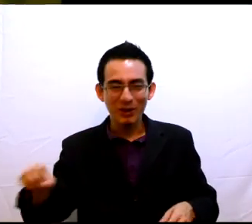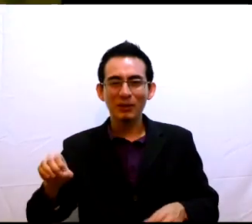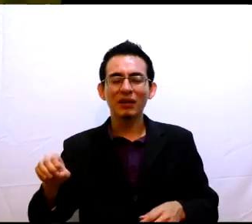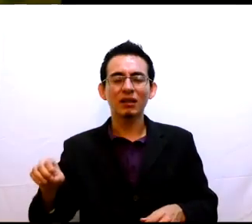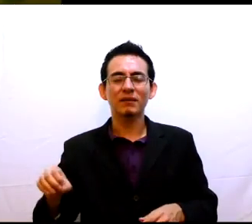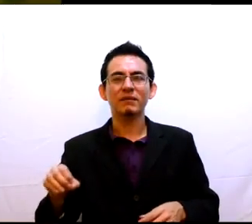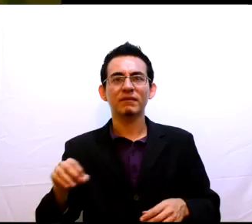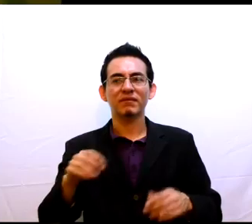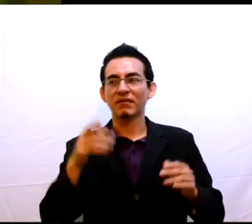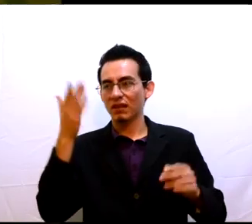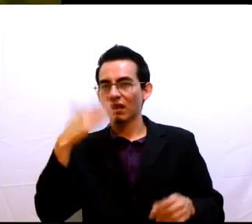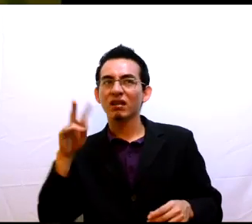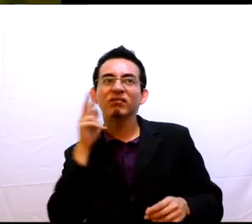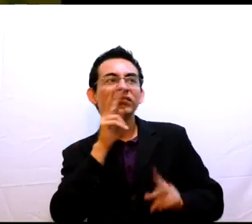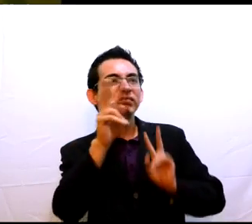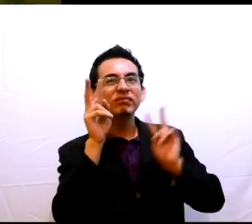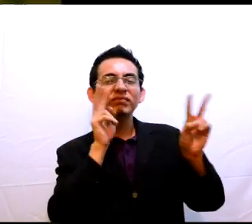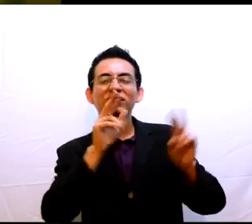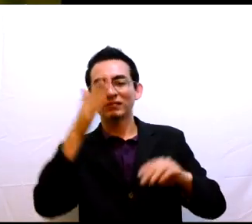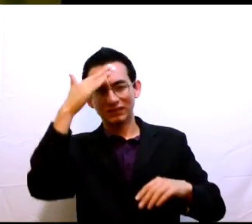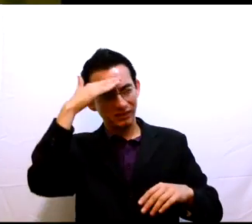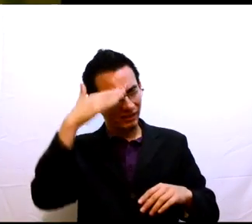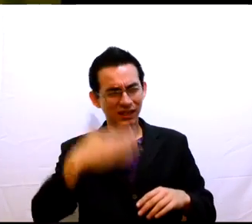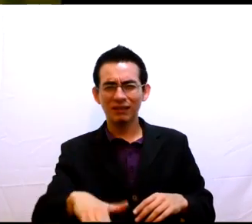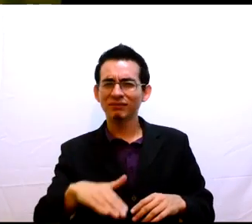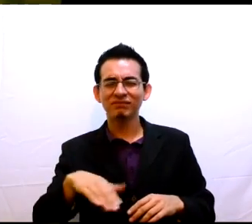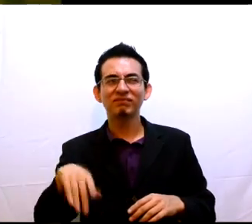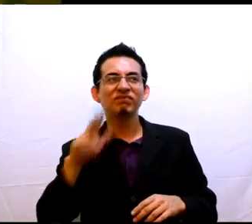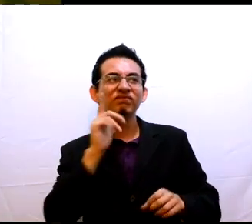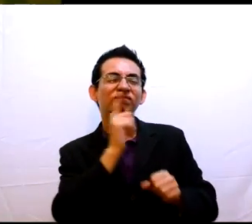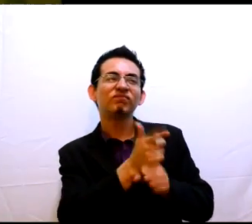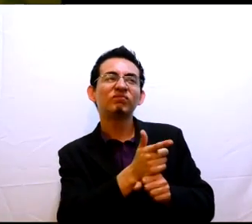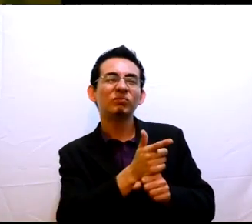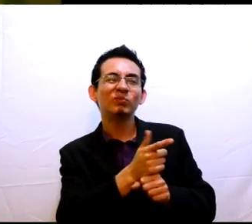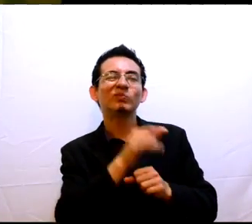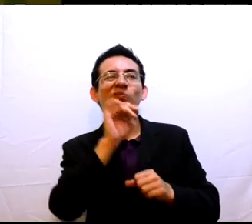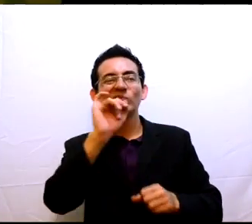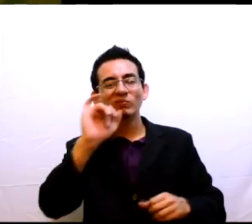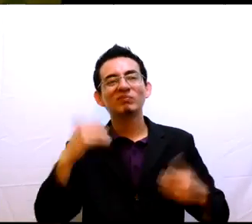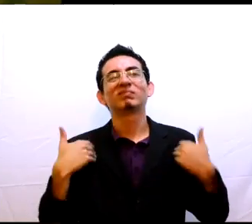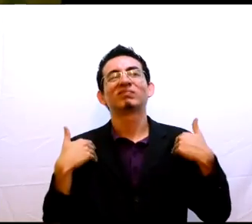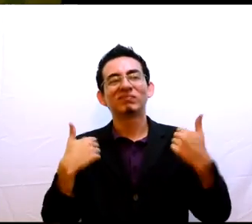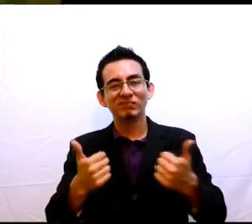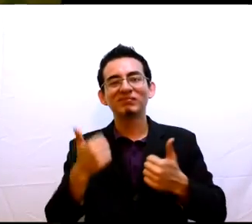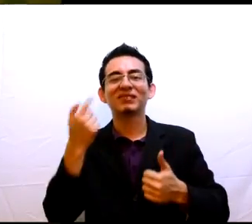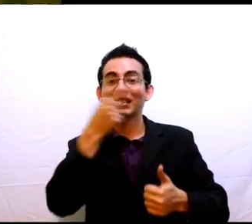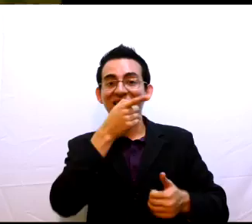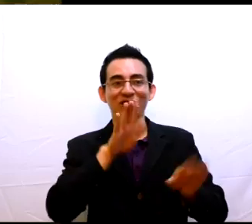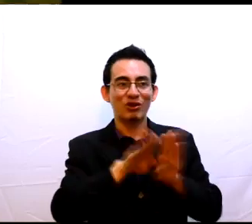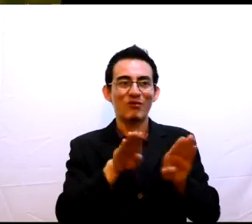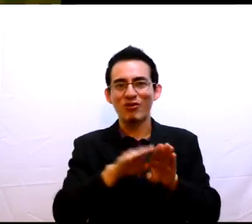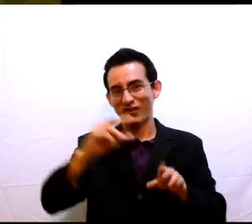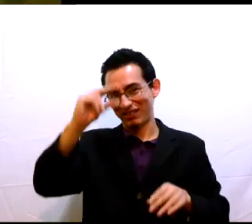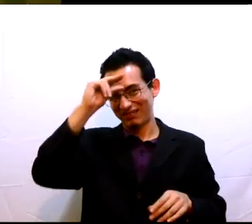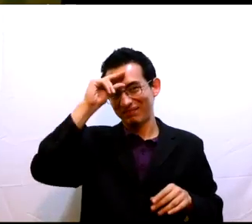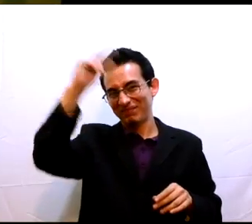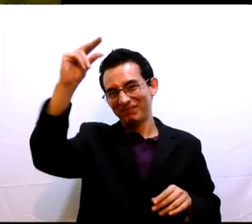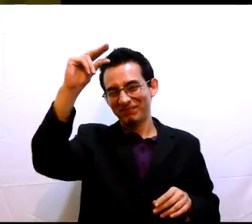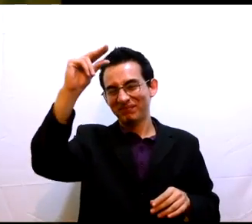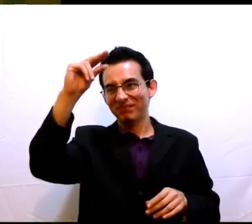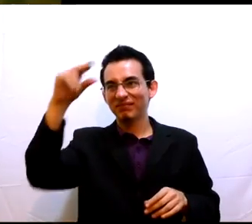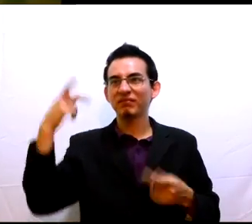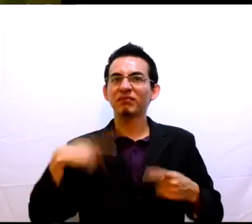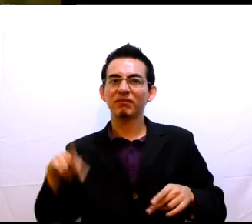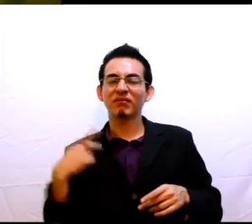por puro sentido común sabían y se percibían y su inteligencia les alcanzaba